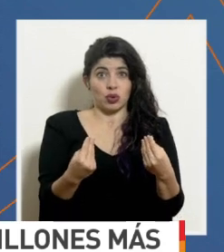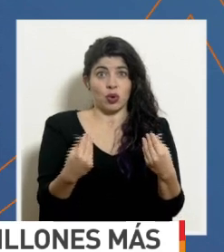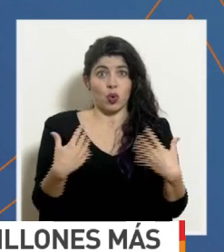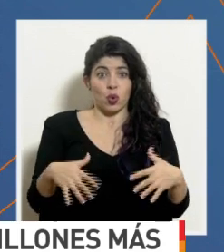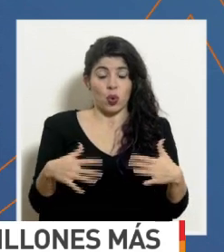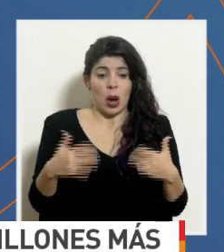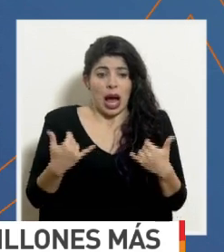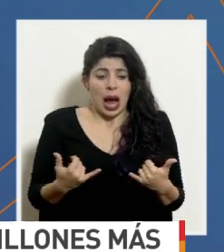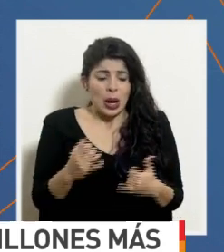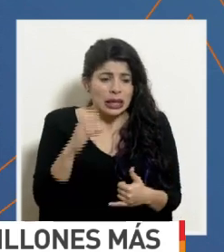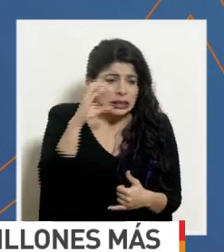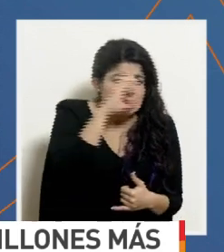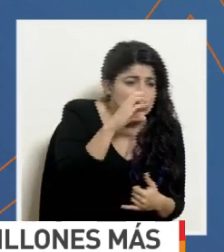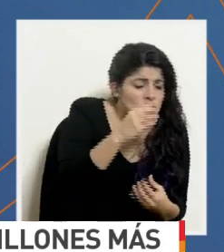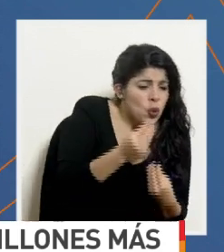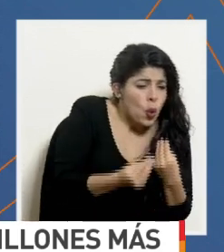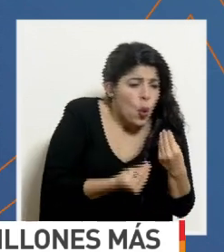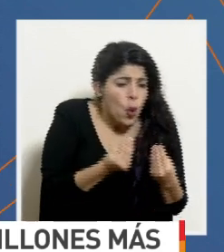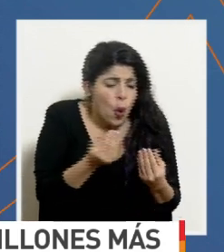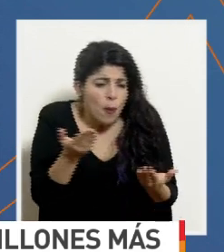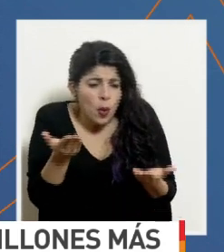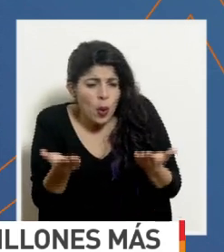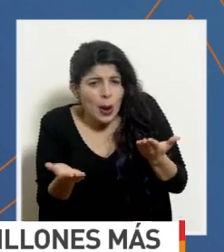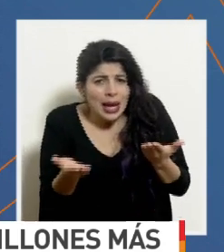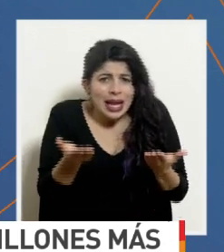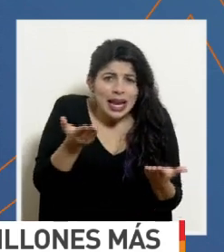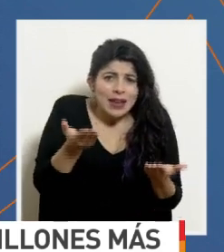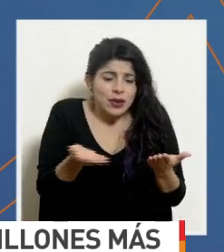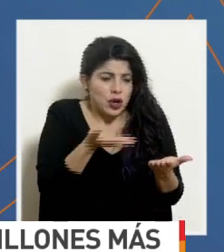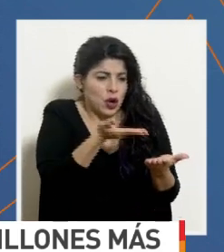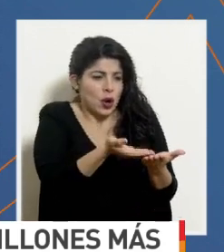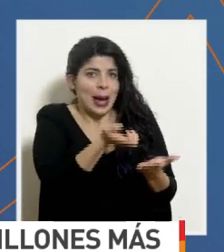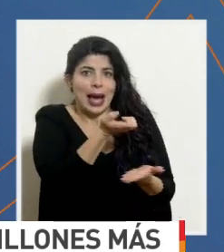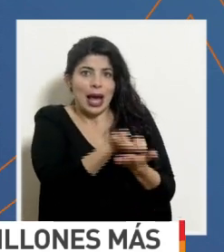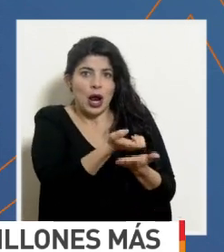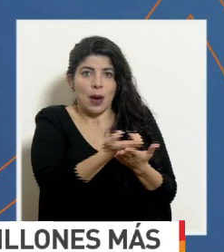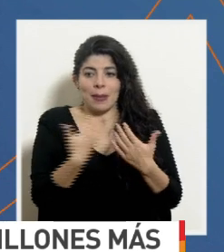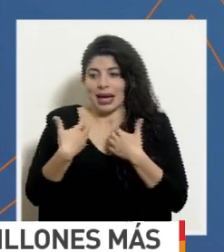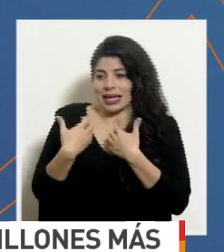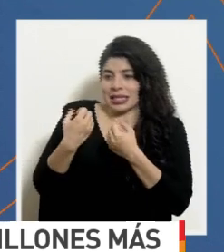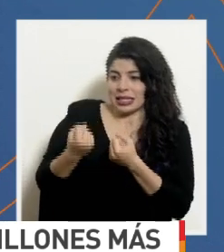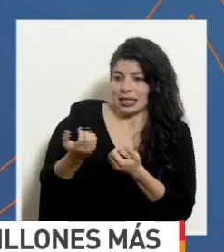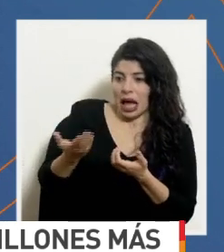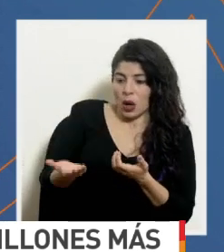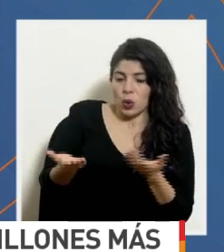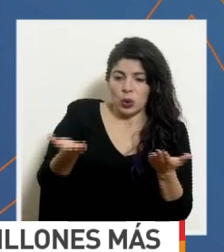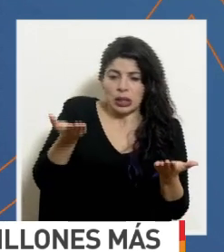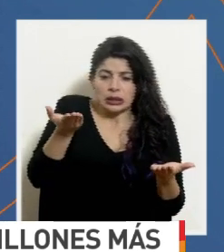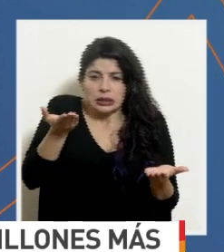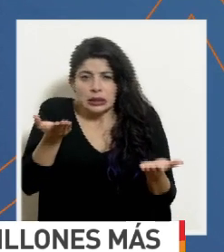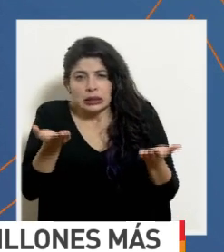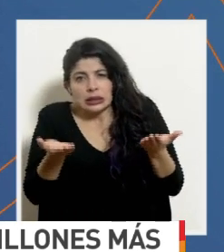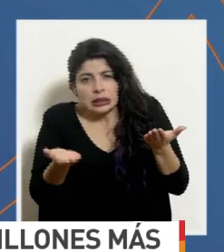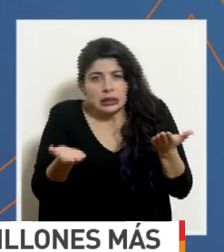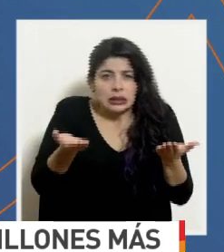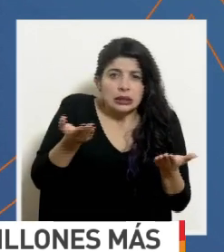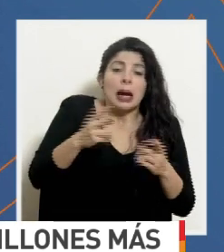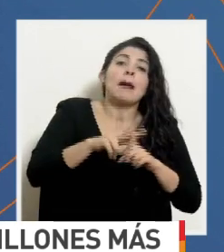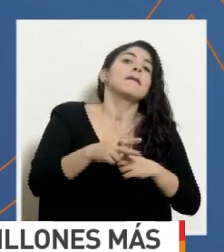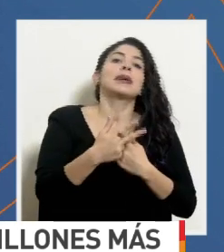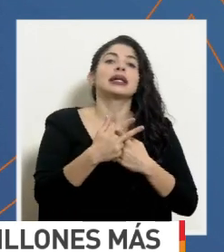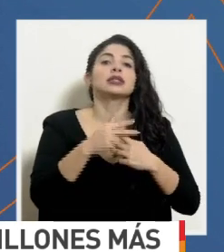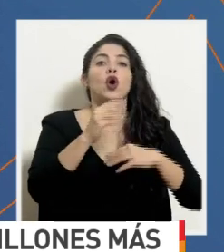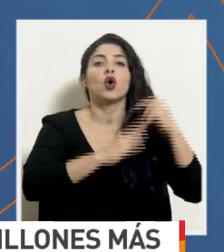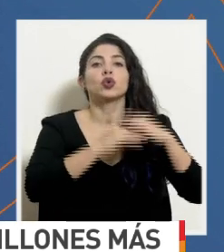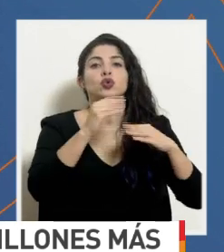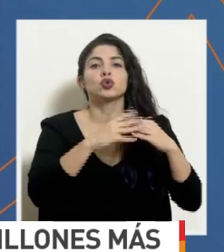venido buscando y construyendo un balance entre lo económico y la salud y lo sanitario. E iniciamos con la construcción de